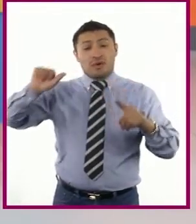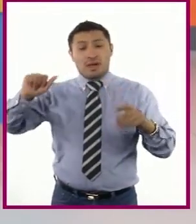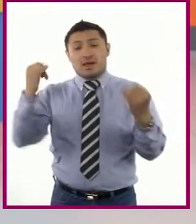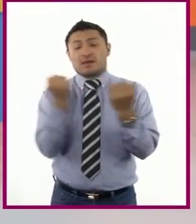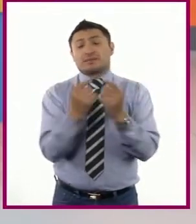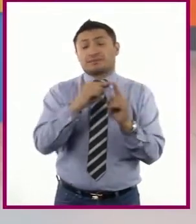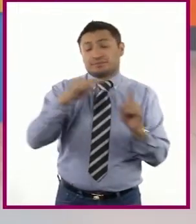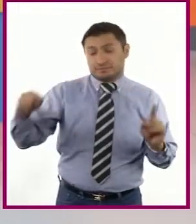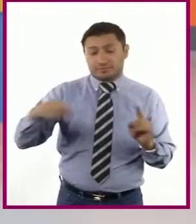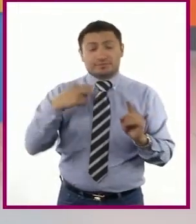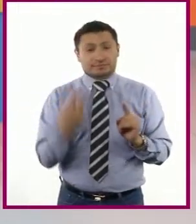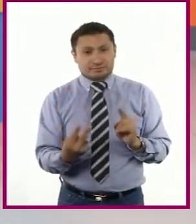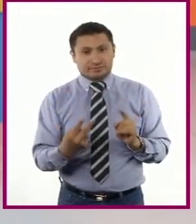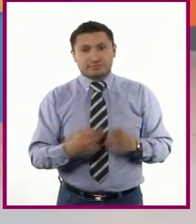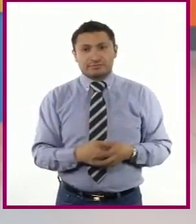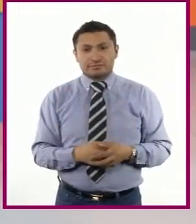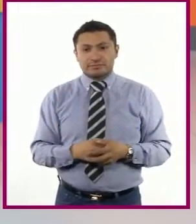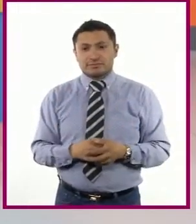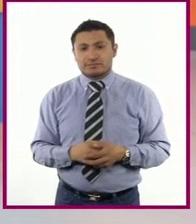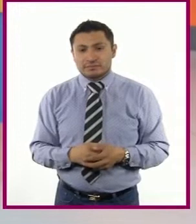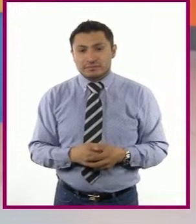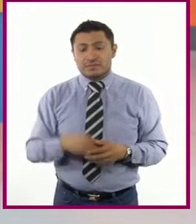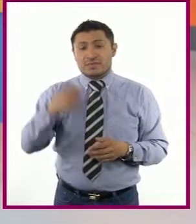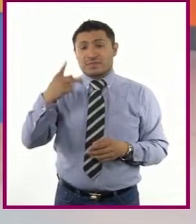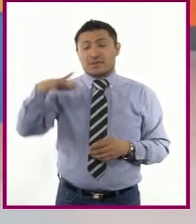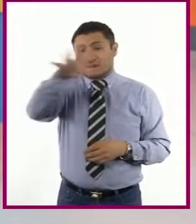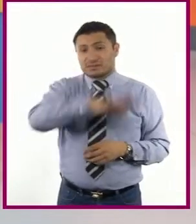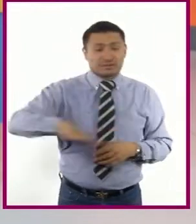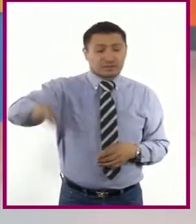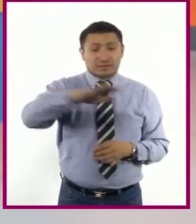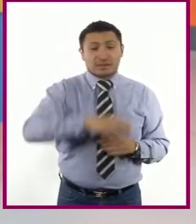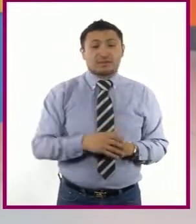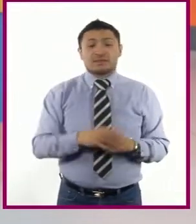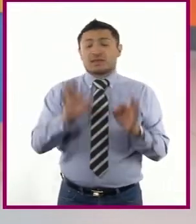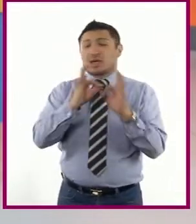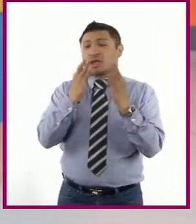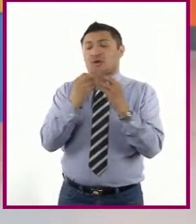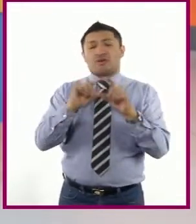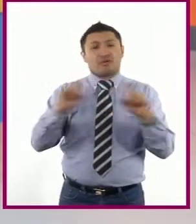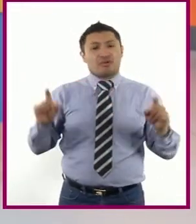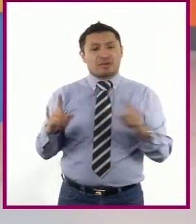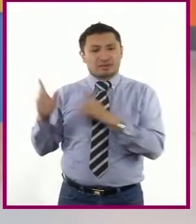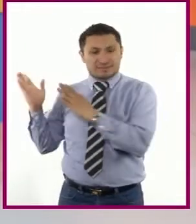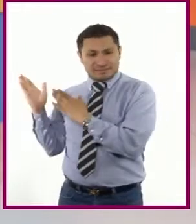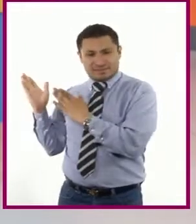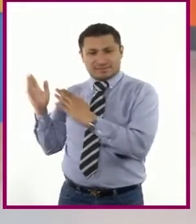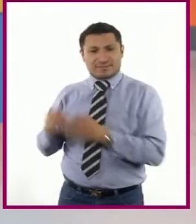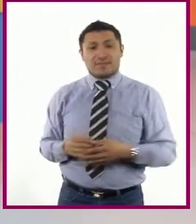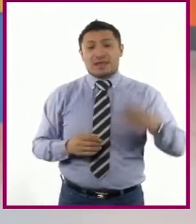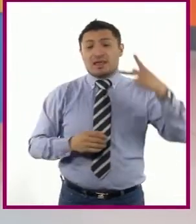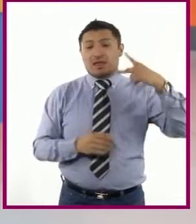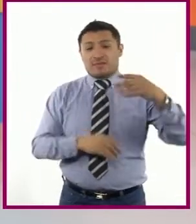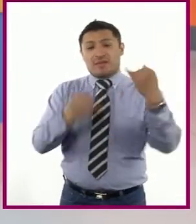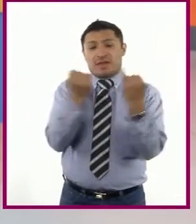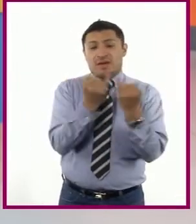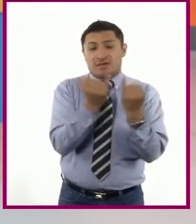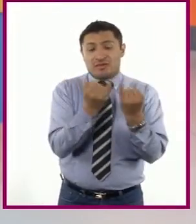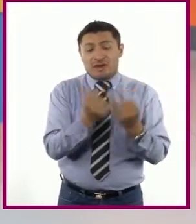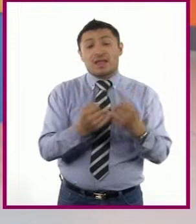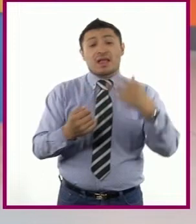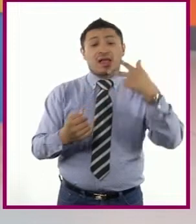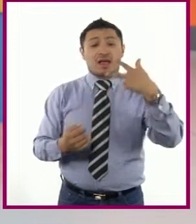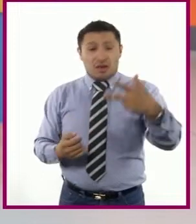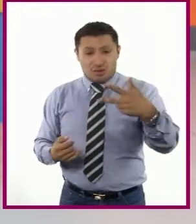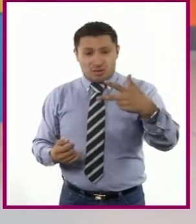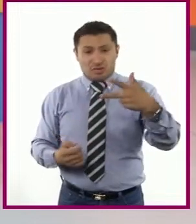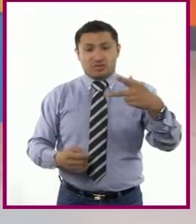dividido entre 2. Para el perímetro del octágono regular, la fórmula establece que el perímetro es igual al producto de 8 por